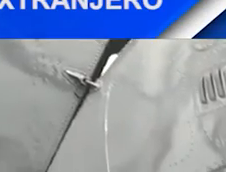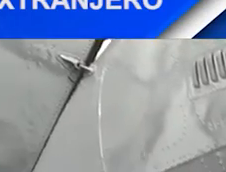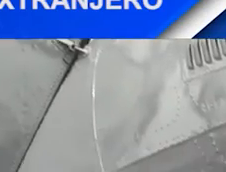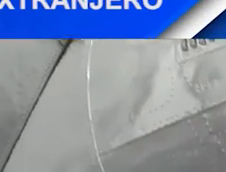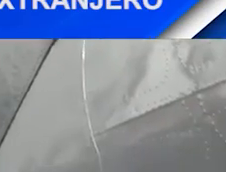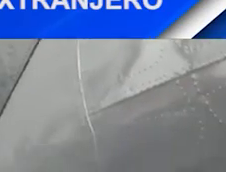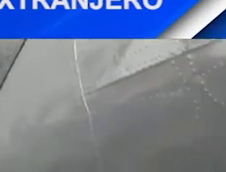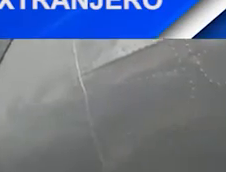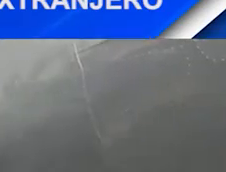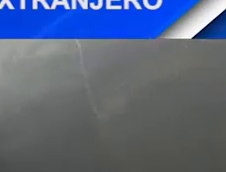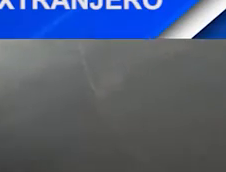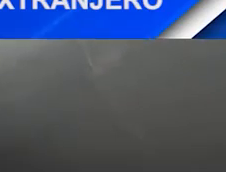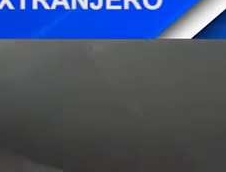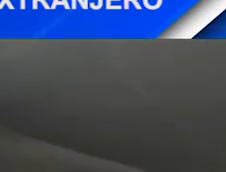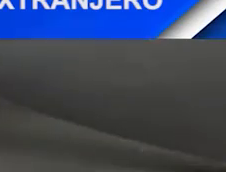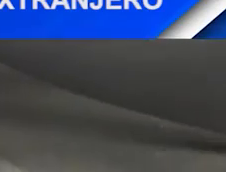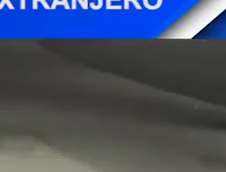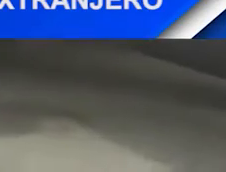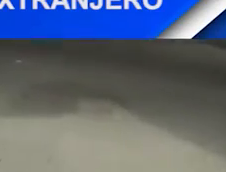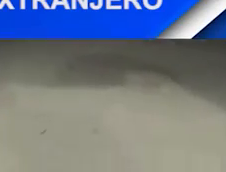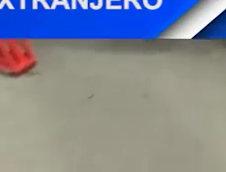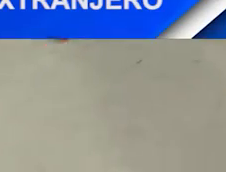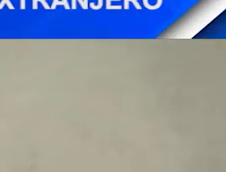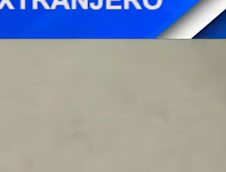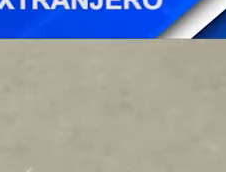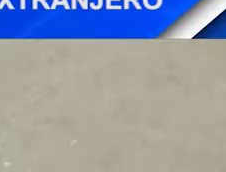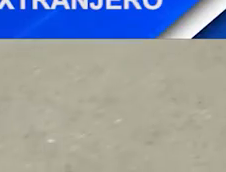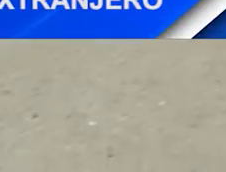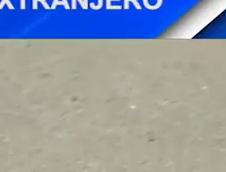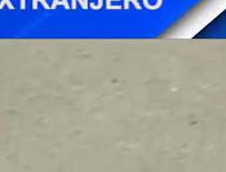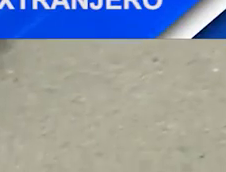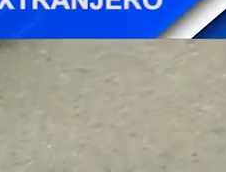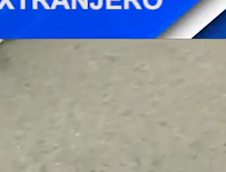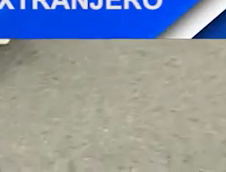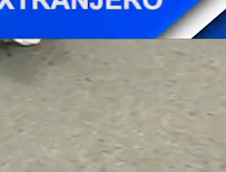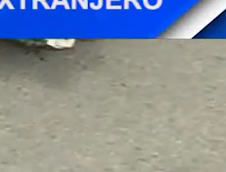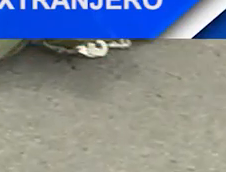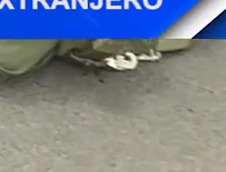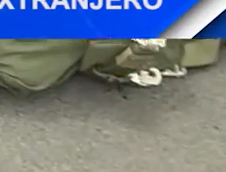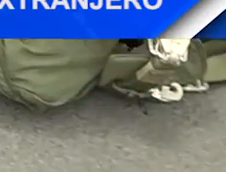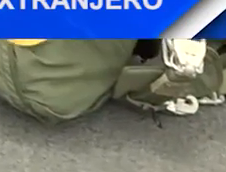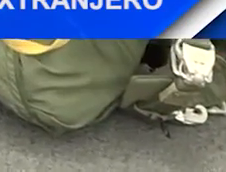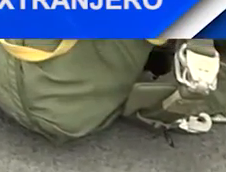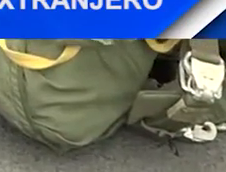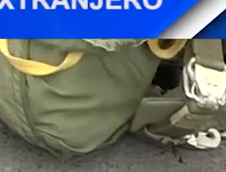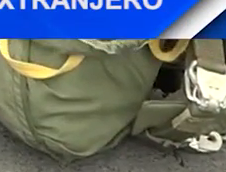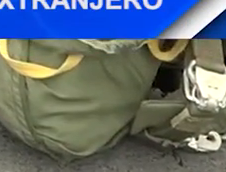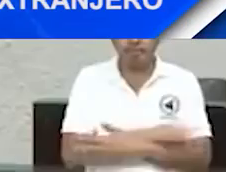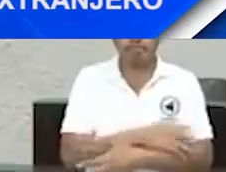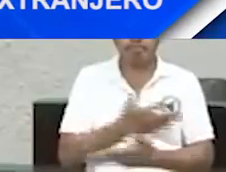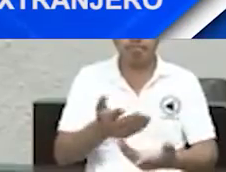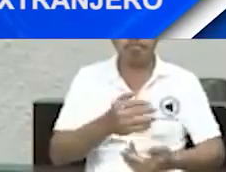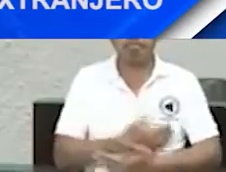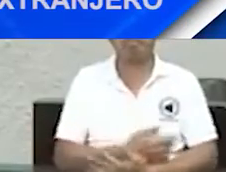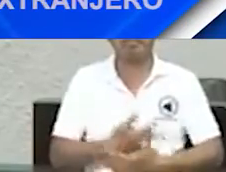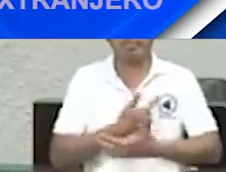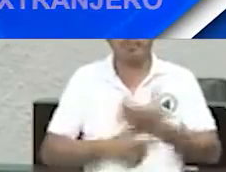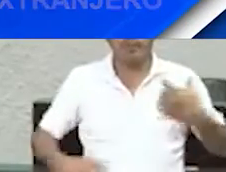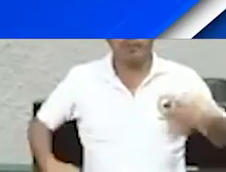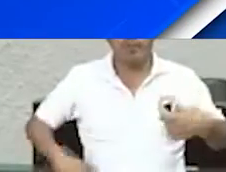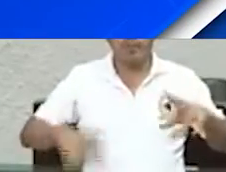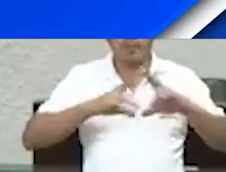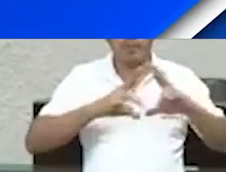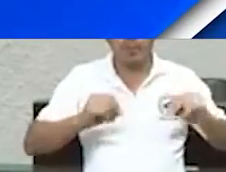y aeronaves nicaragüenses fuera del país durante el primer semestre del año 2023. El Estado